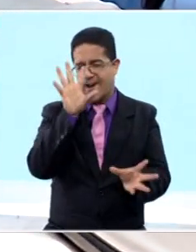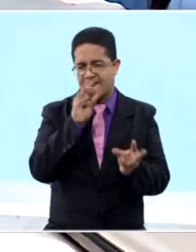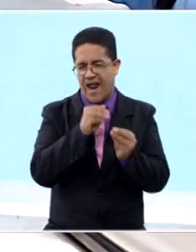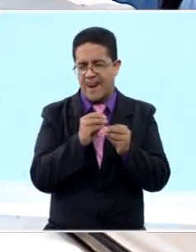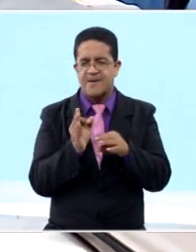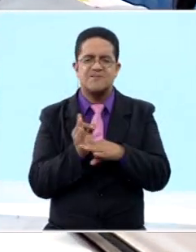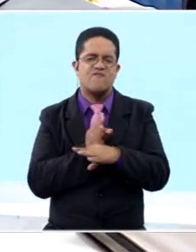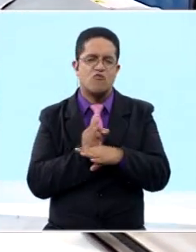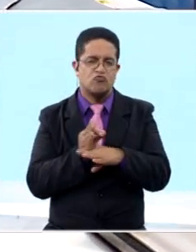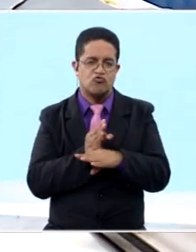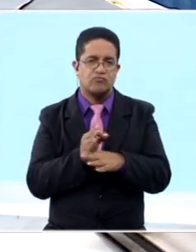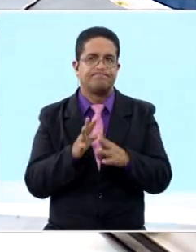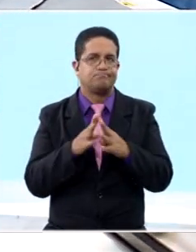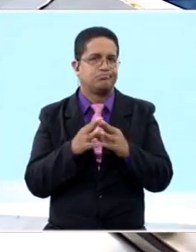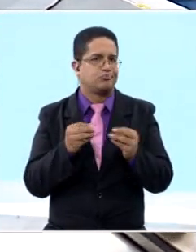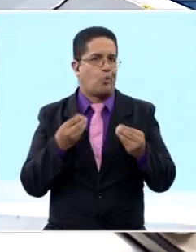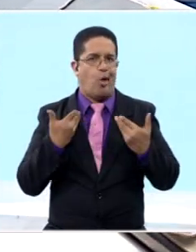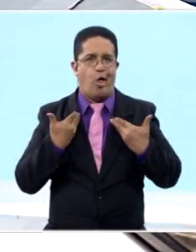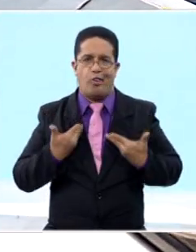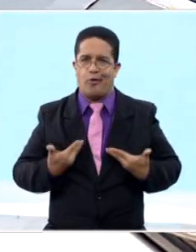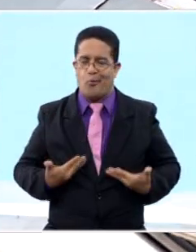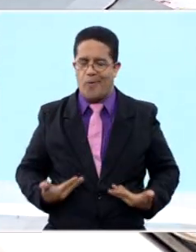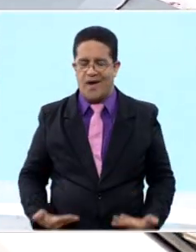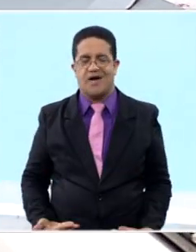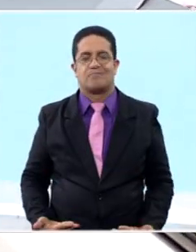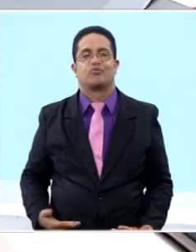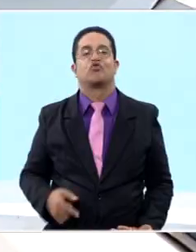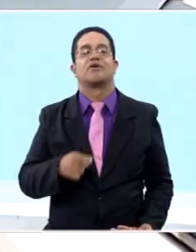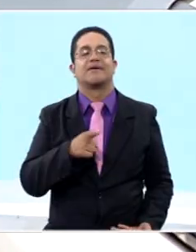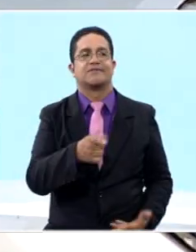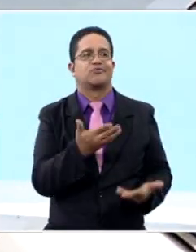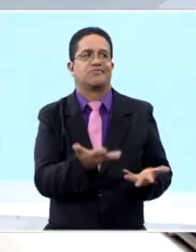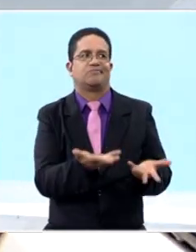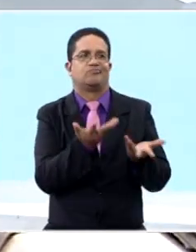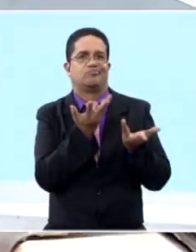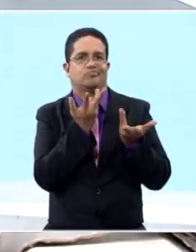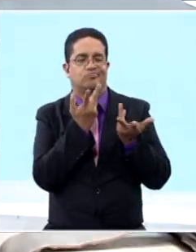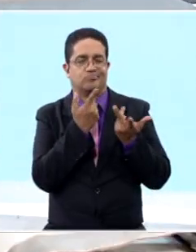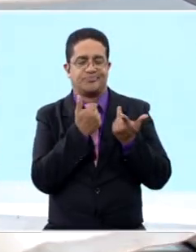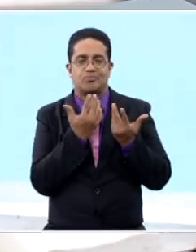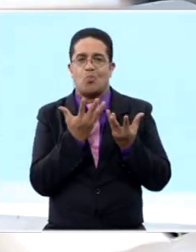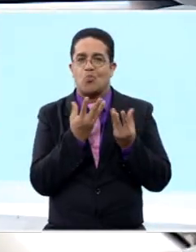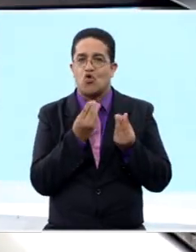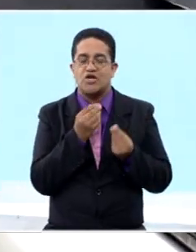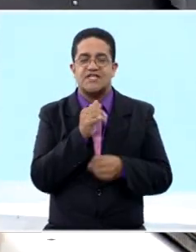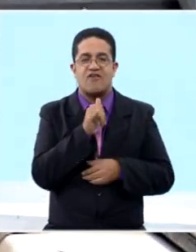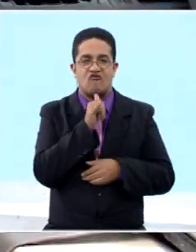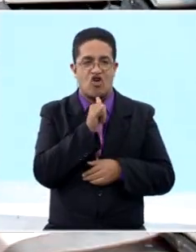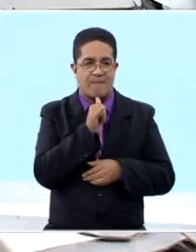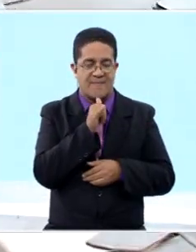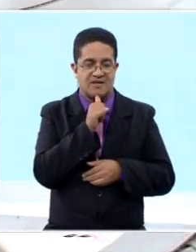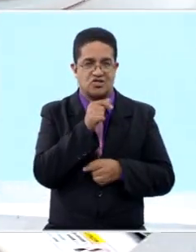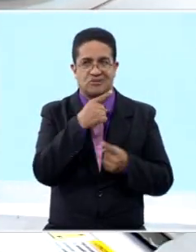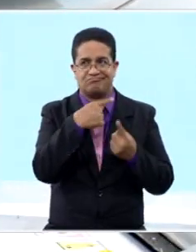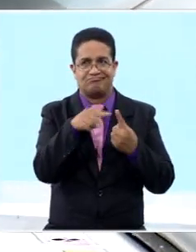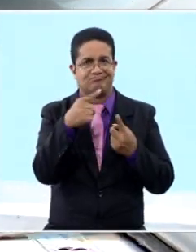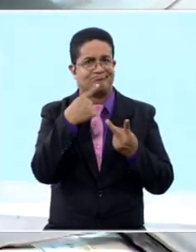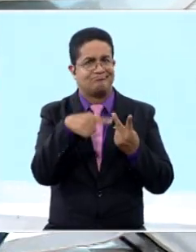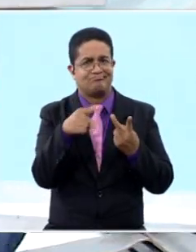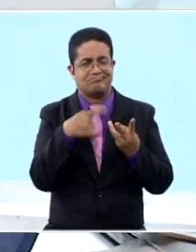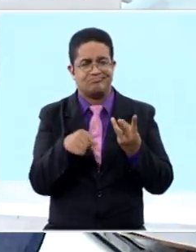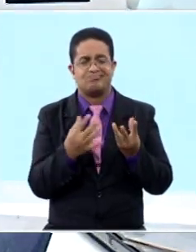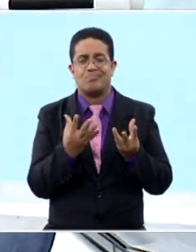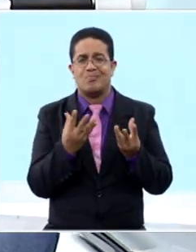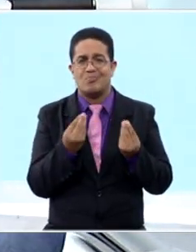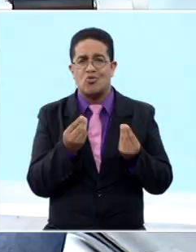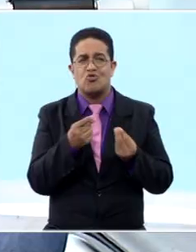funcional ocurre en todas partes del cuerpo, eso nos entrega una gran posibilidad, una gran amplia gama de